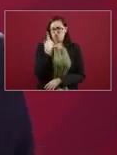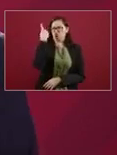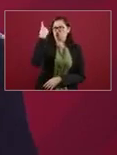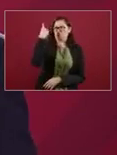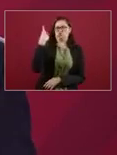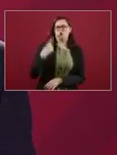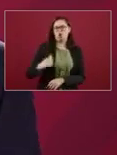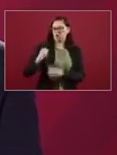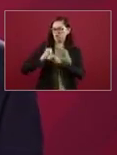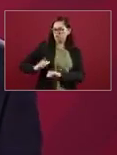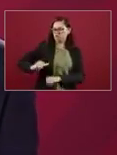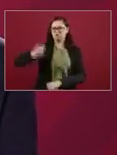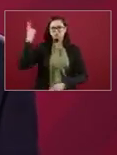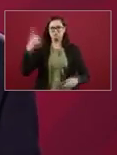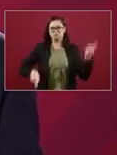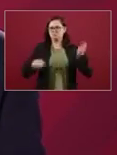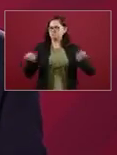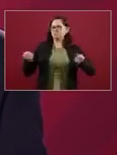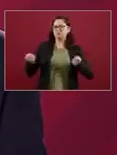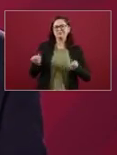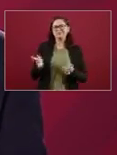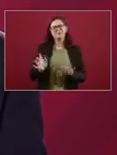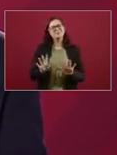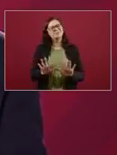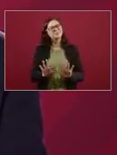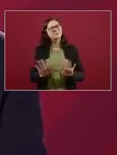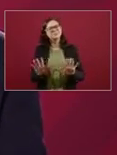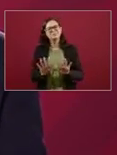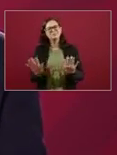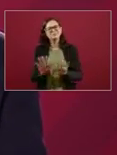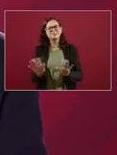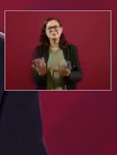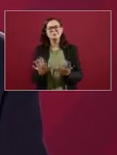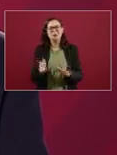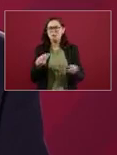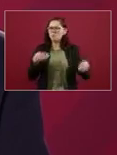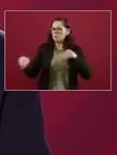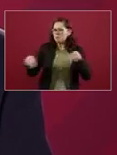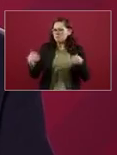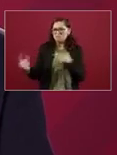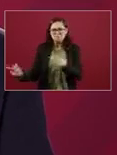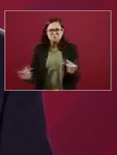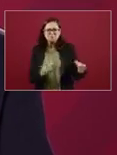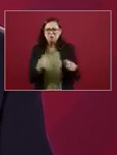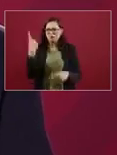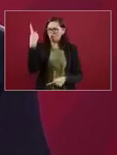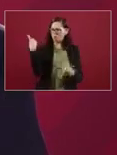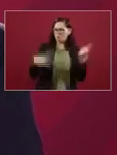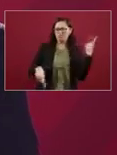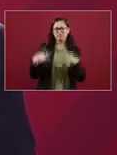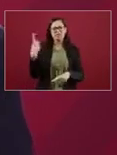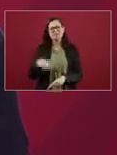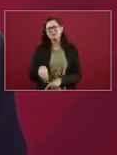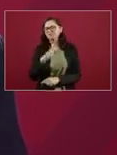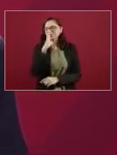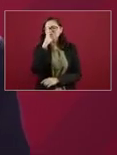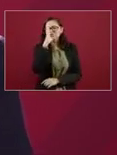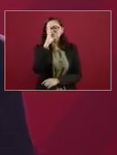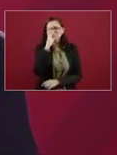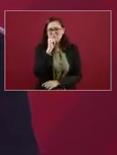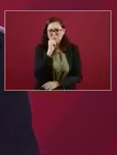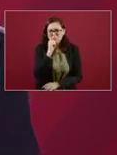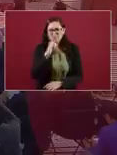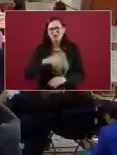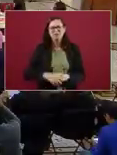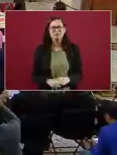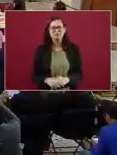no se mueve ni una hoja del árbol de la política. No me lo estás preguntando,